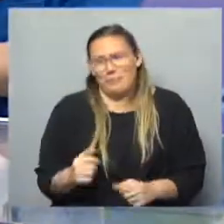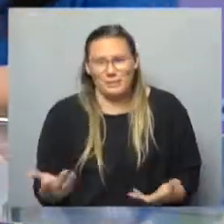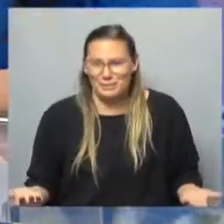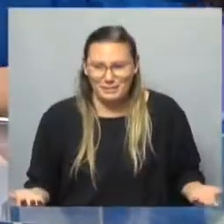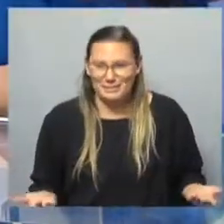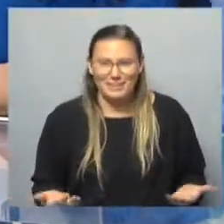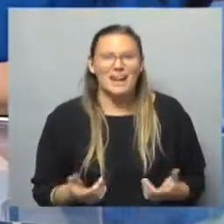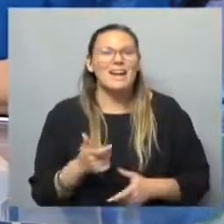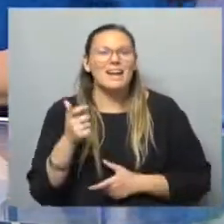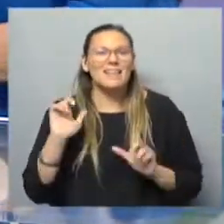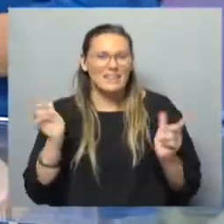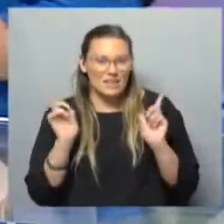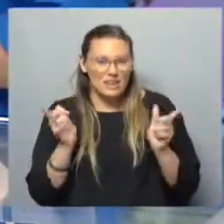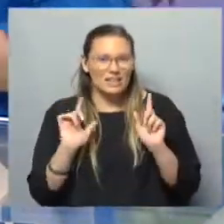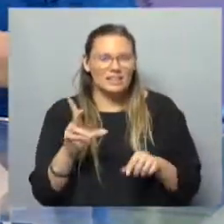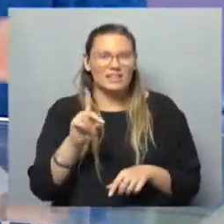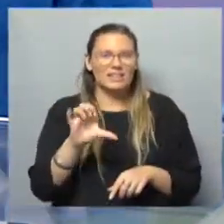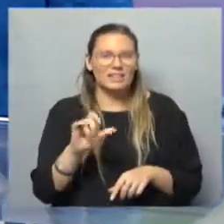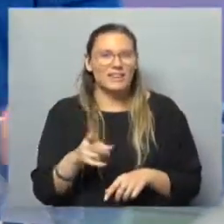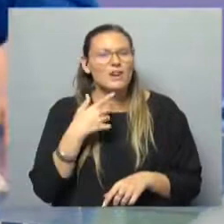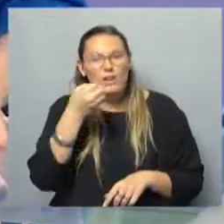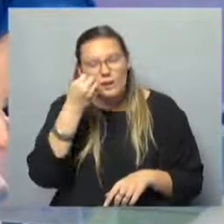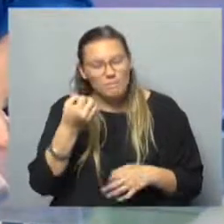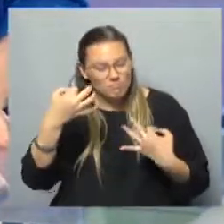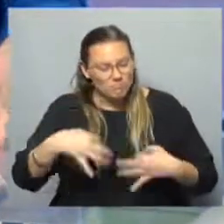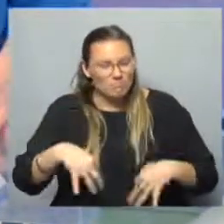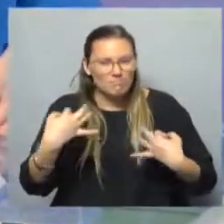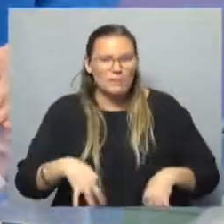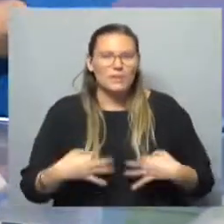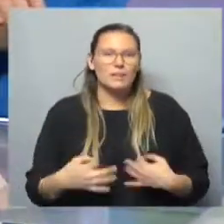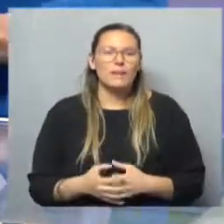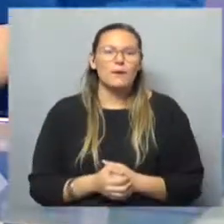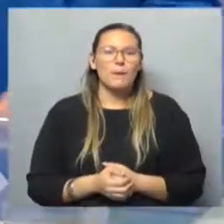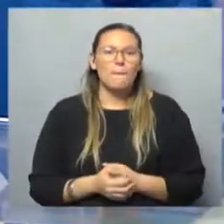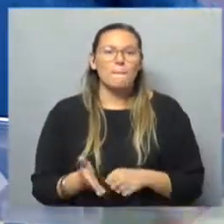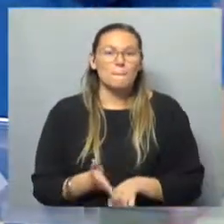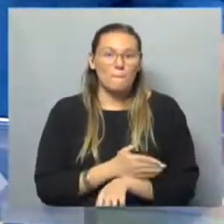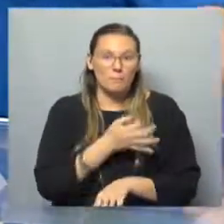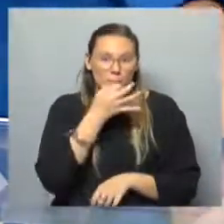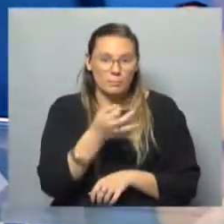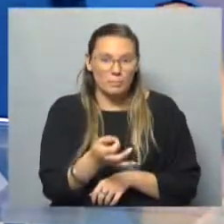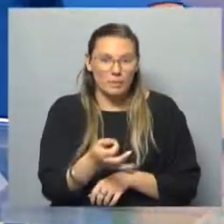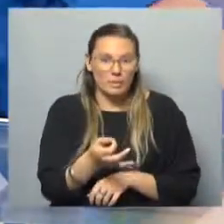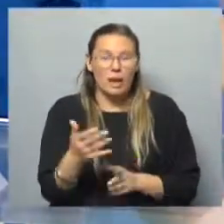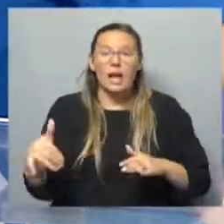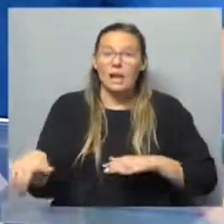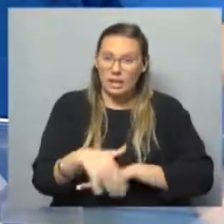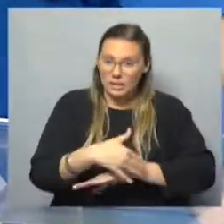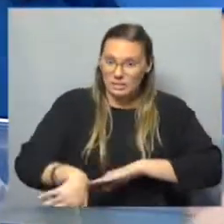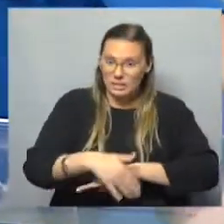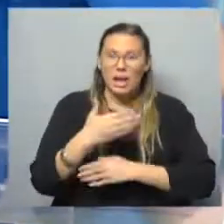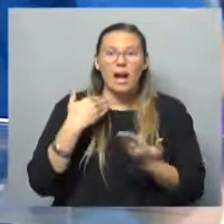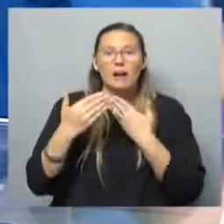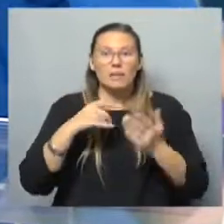No nos va a salir. Era muy divertido y bien Diego que lo dio todo, ¿eh? Total, qué increíble, totalmente. Bien ahí. Bueno, bien. Como habíamos anunciado, salimos a la calle a hablar con la